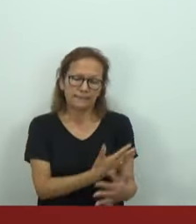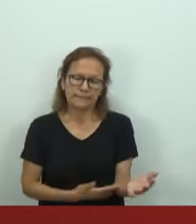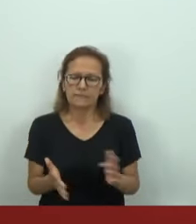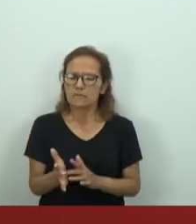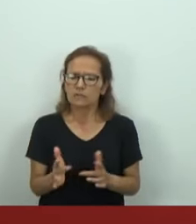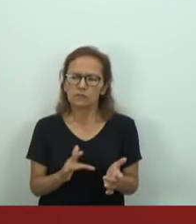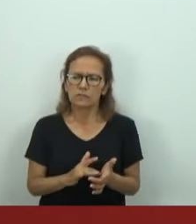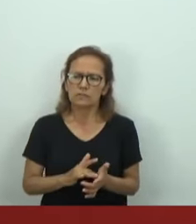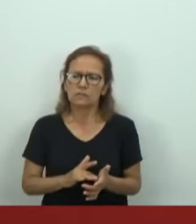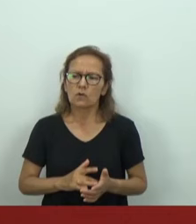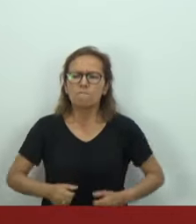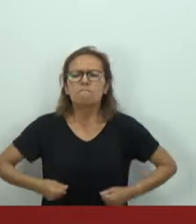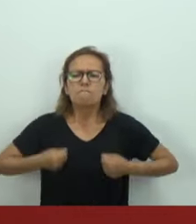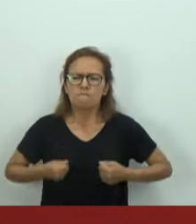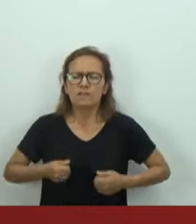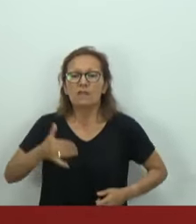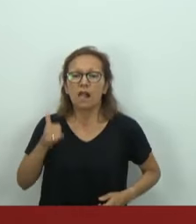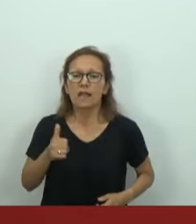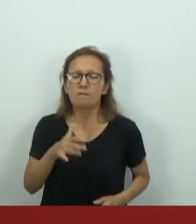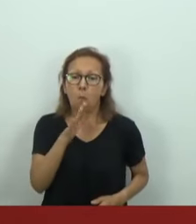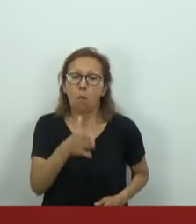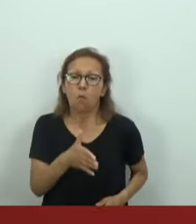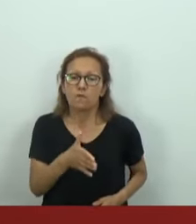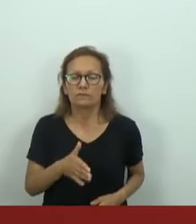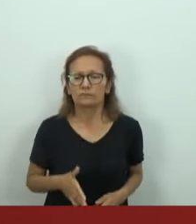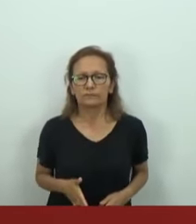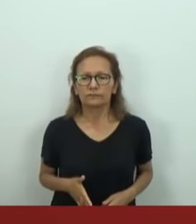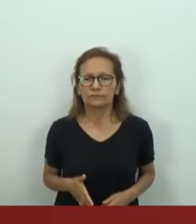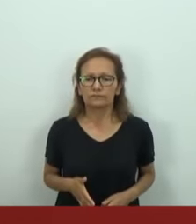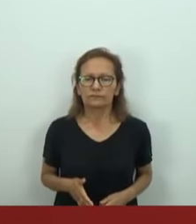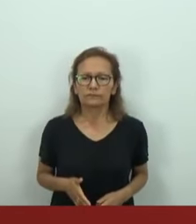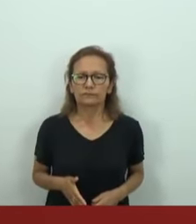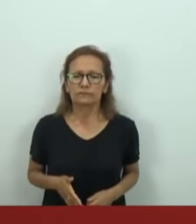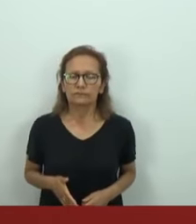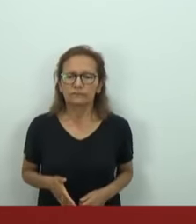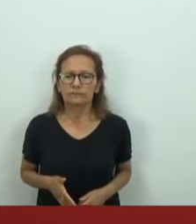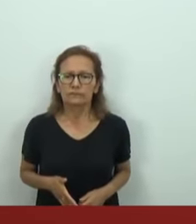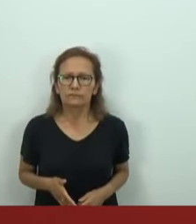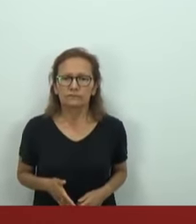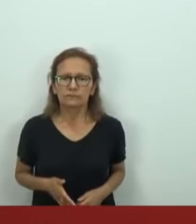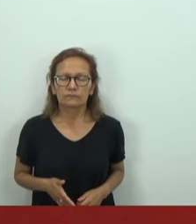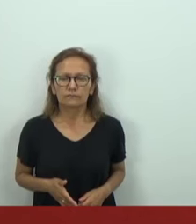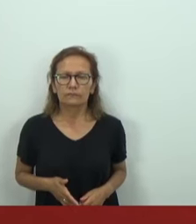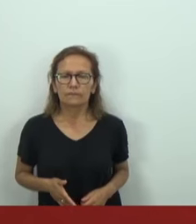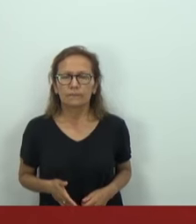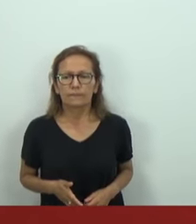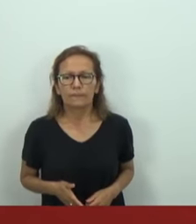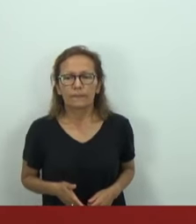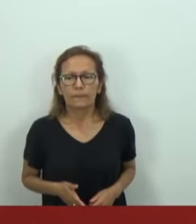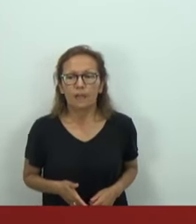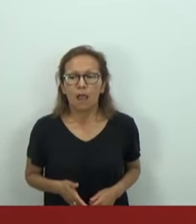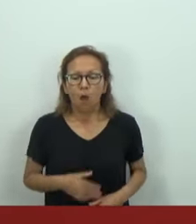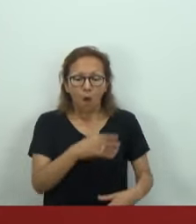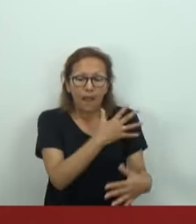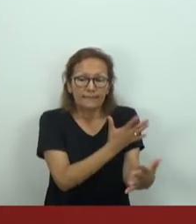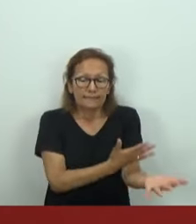tanta fuerza? Tenemos que saber una cosa, querido oyente. Existen cuatro grupos sanguíneos, creo que